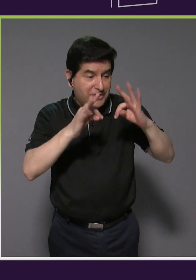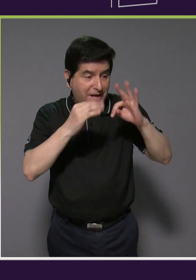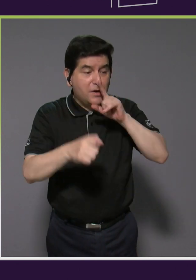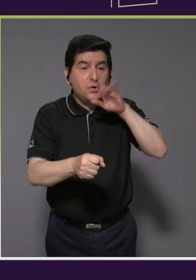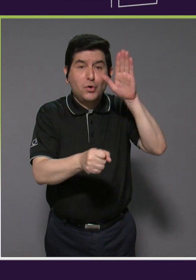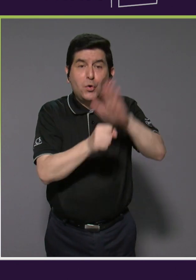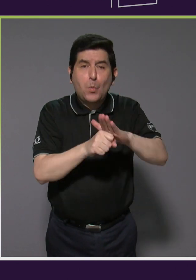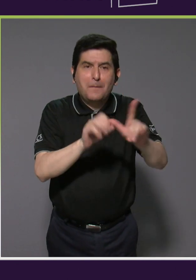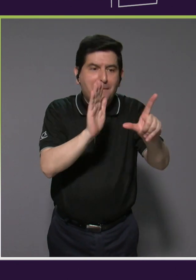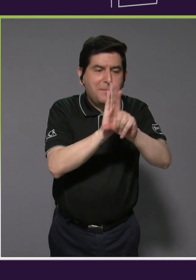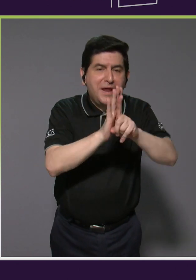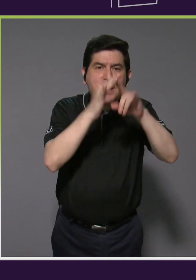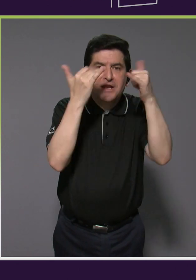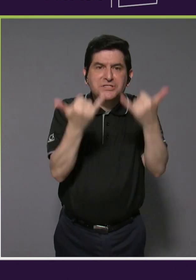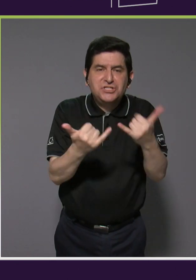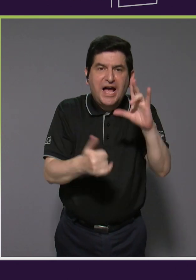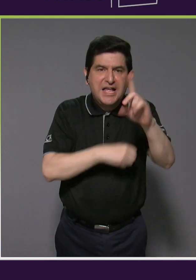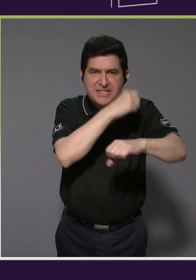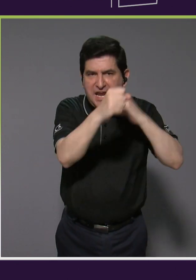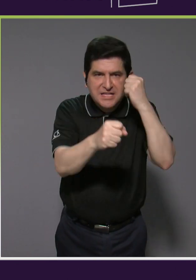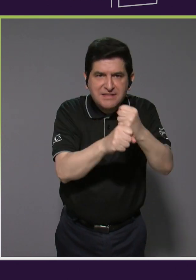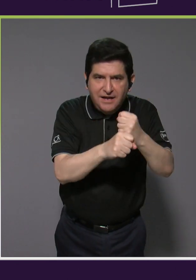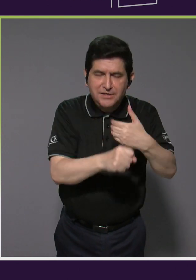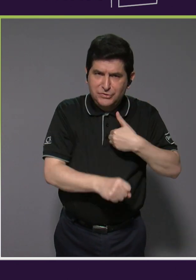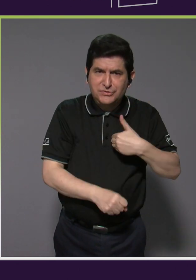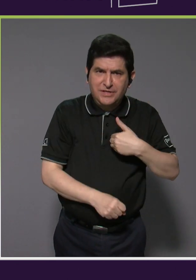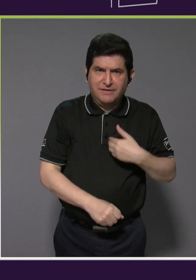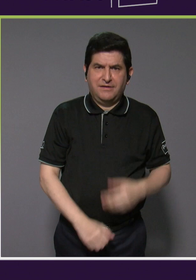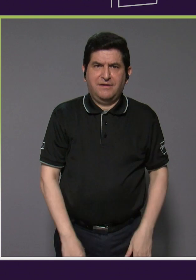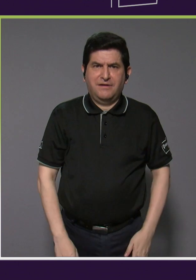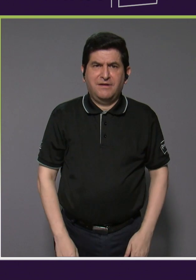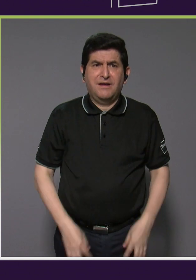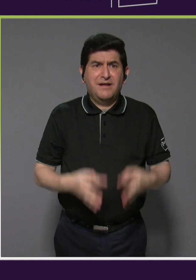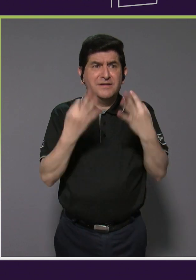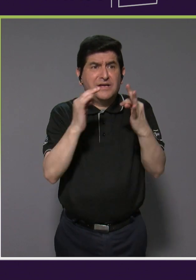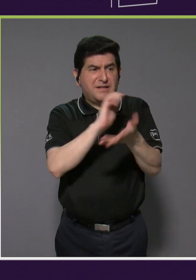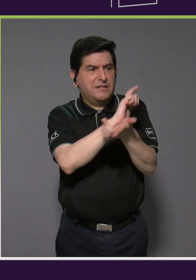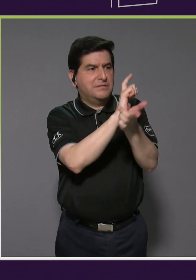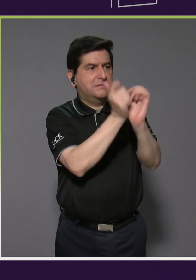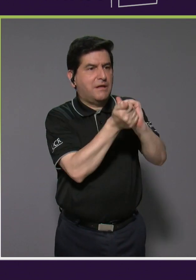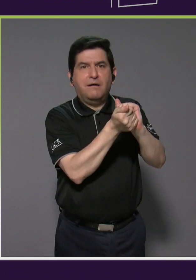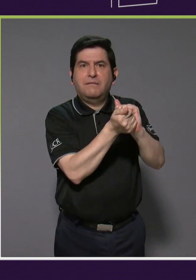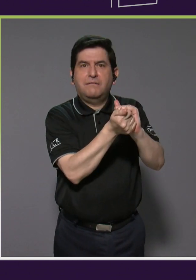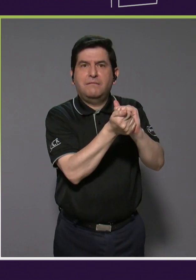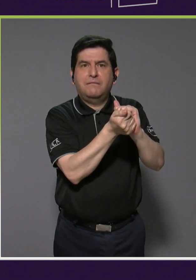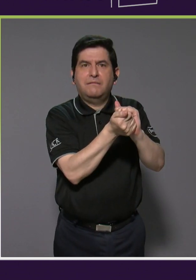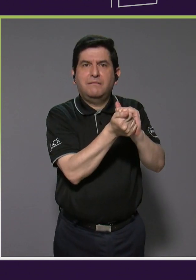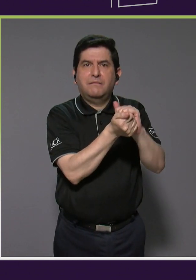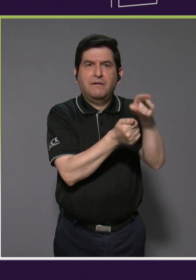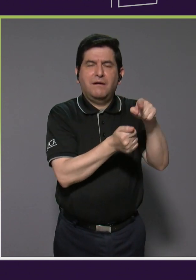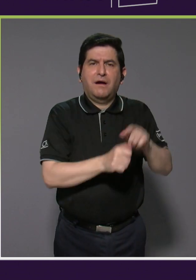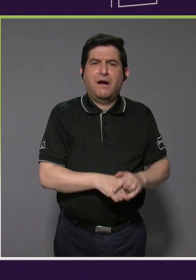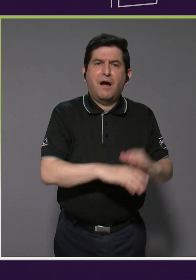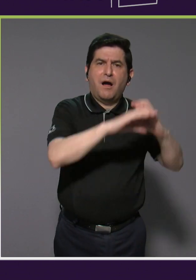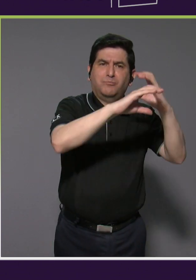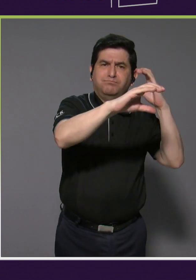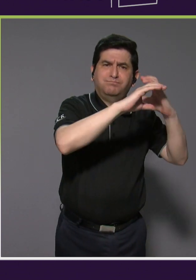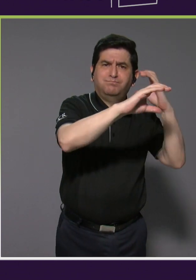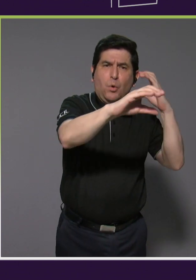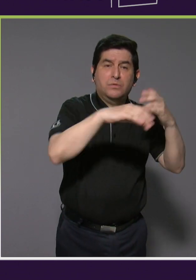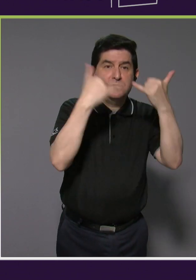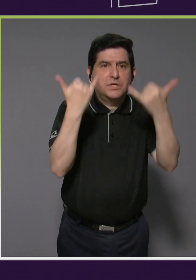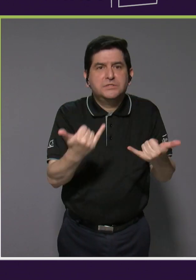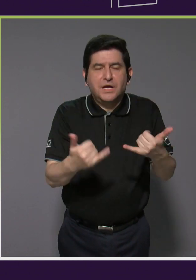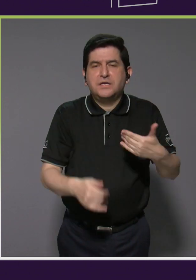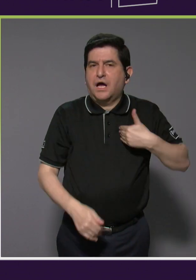cumplir esta legislación ya casi de 30 años, se quiere hacer una modificación para que los buses que ya